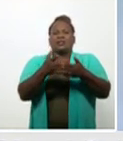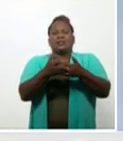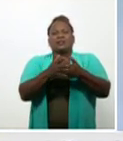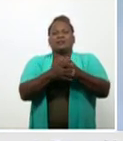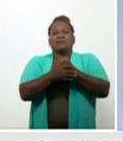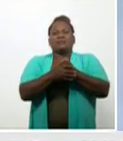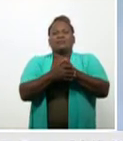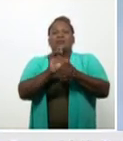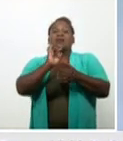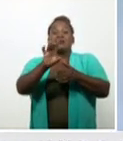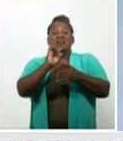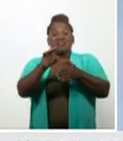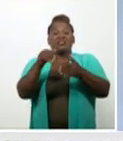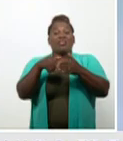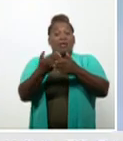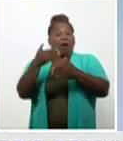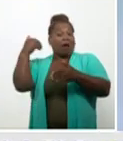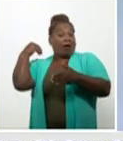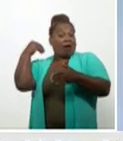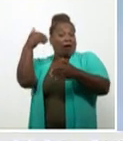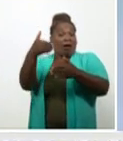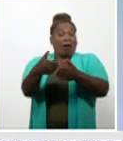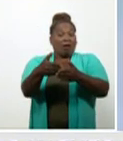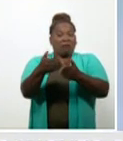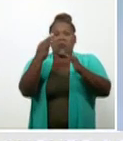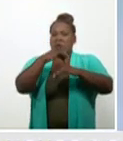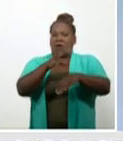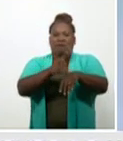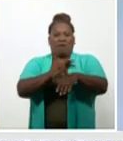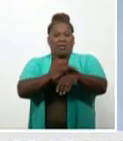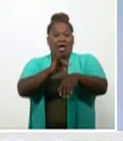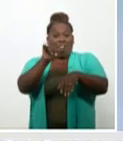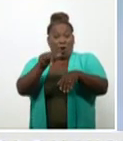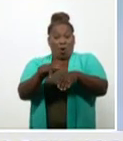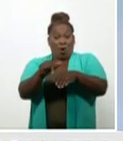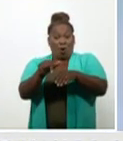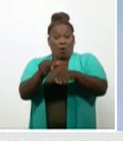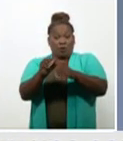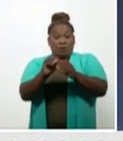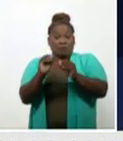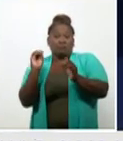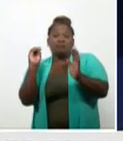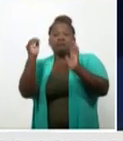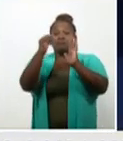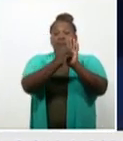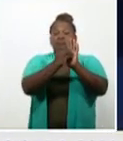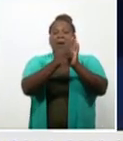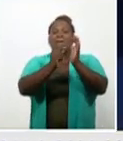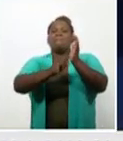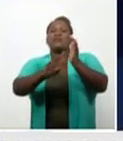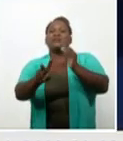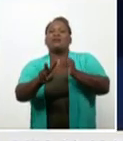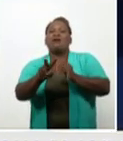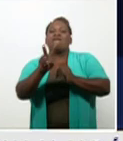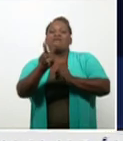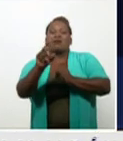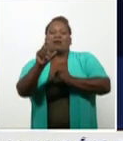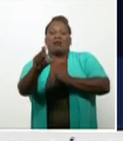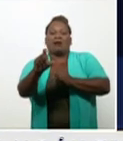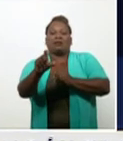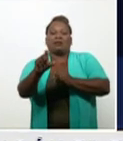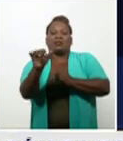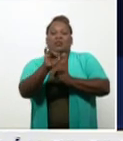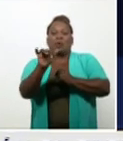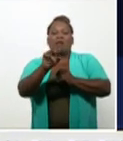desde hace 15 días. Hoy se incorporó la provincia de Villa Clara. En esta situación está Villa Clara,